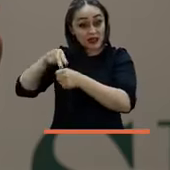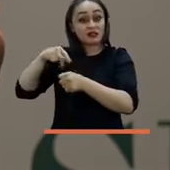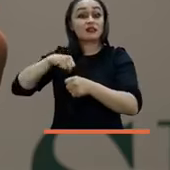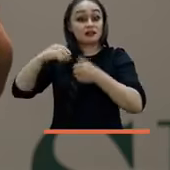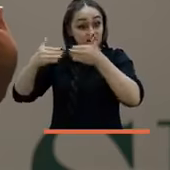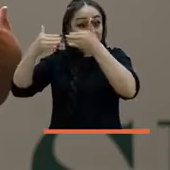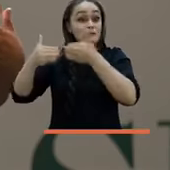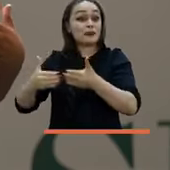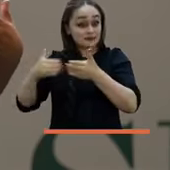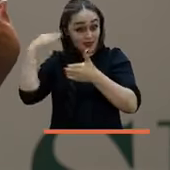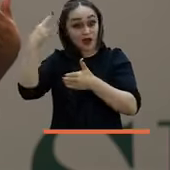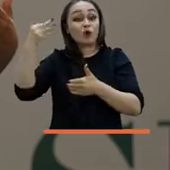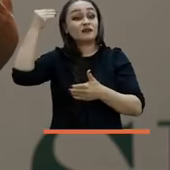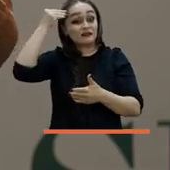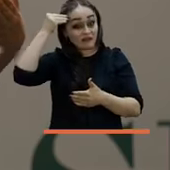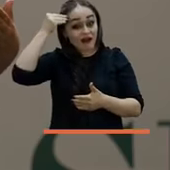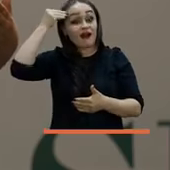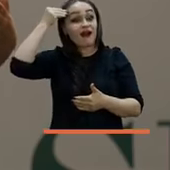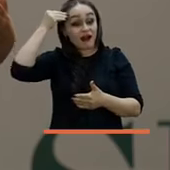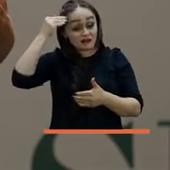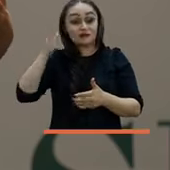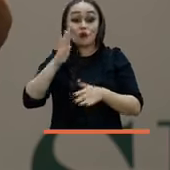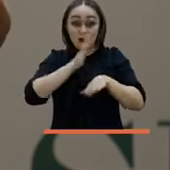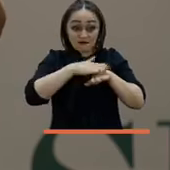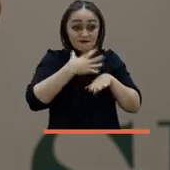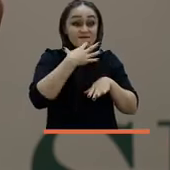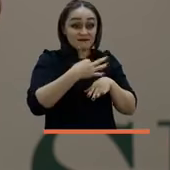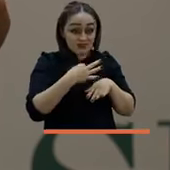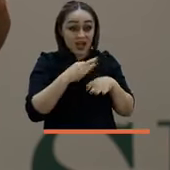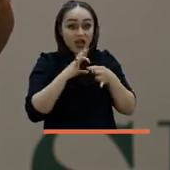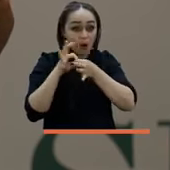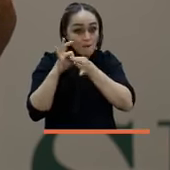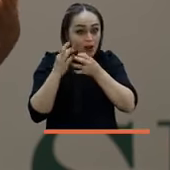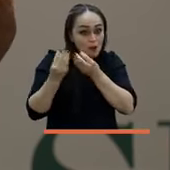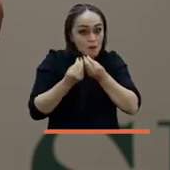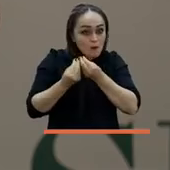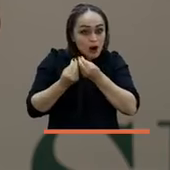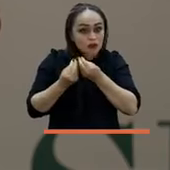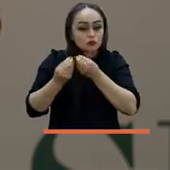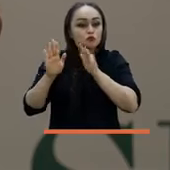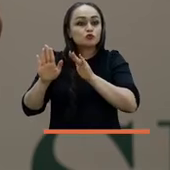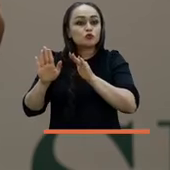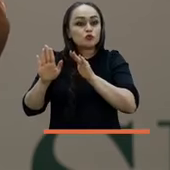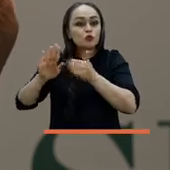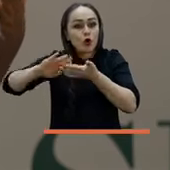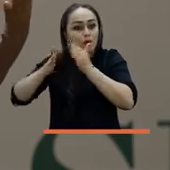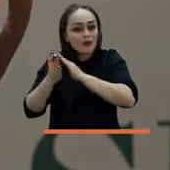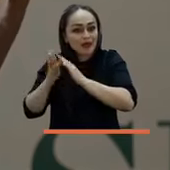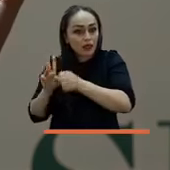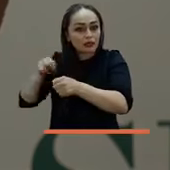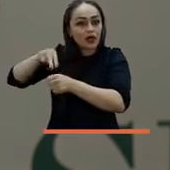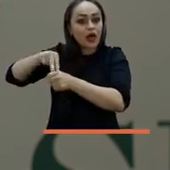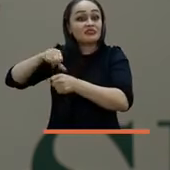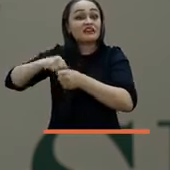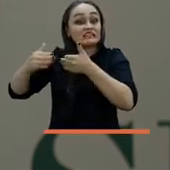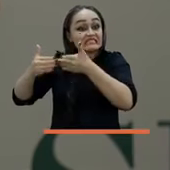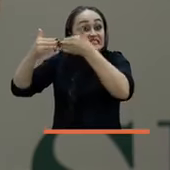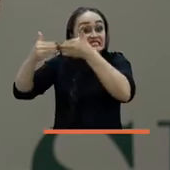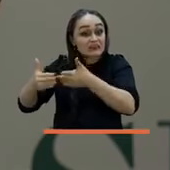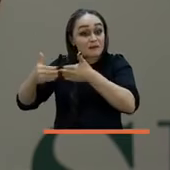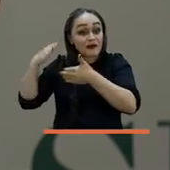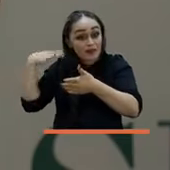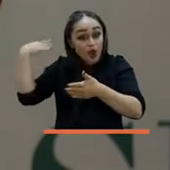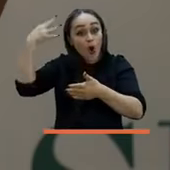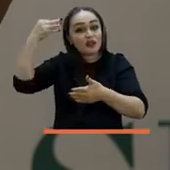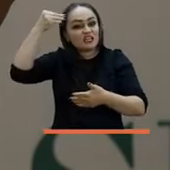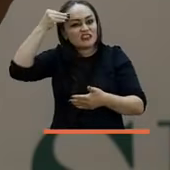sentir tengo también compañeros indígenas que tienen discapacidad cognitiva como desde desde la